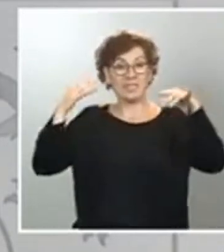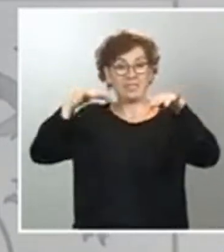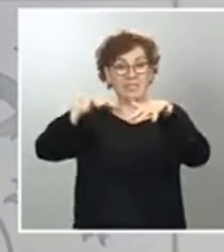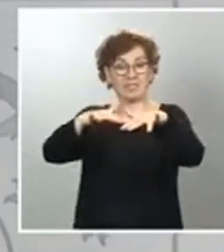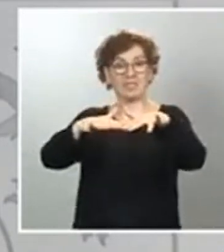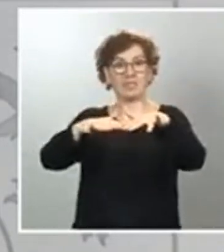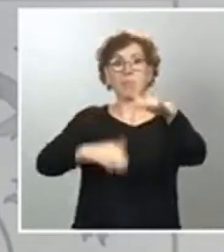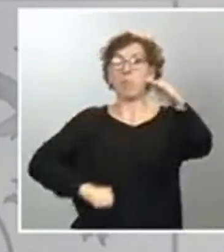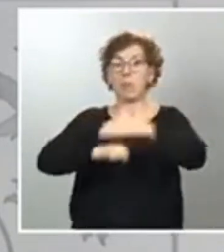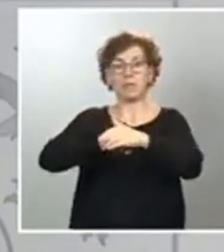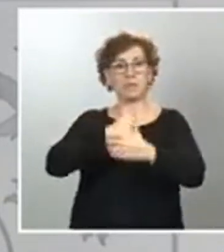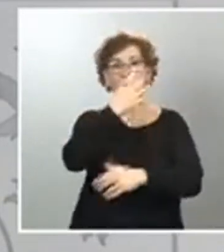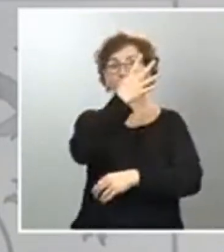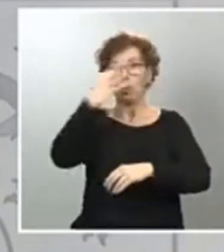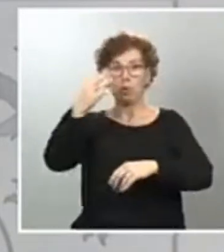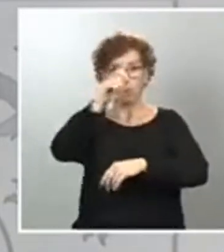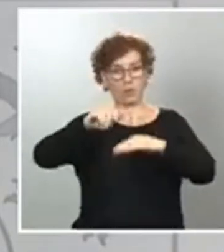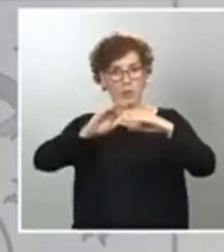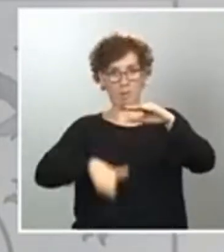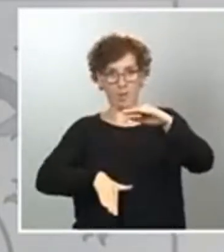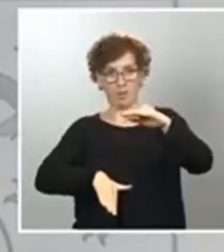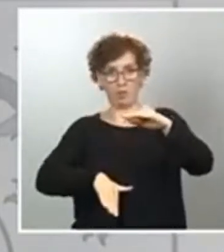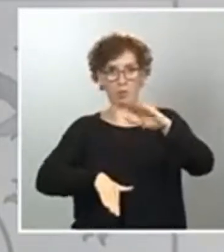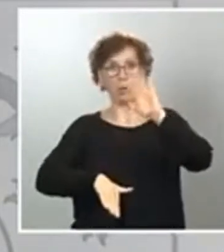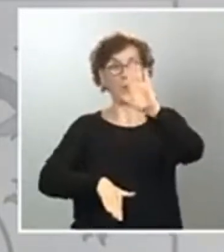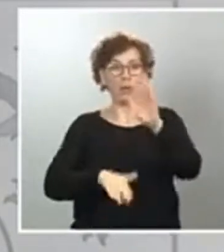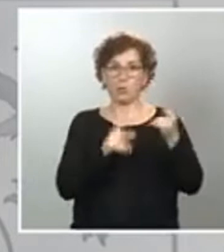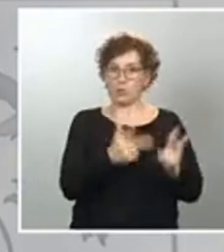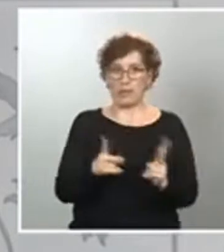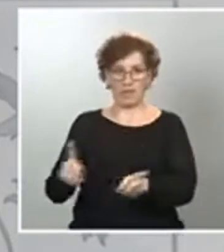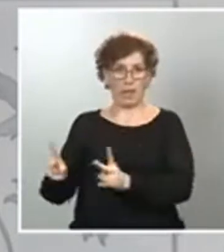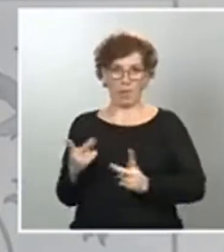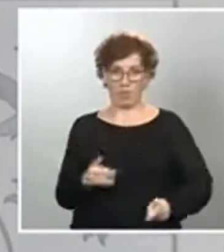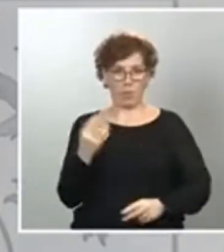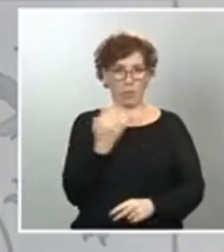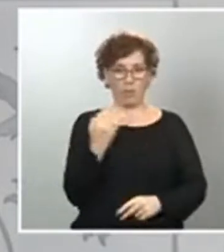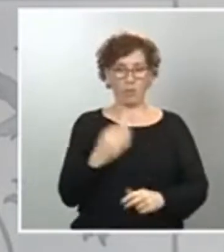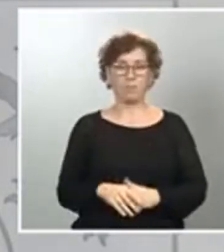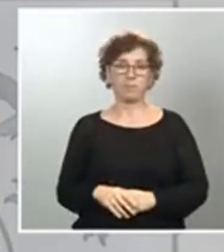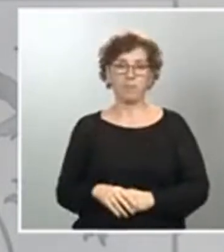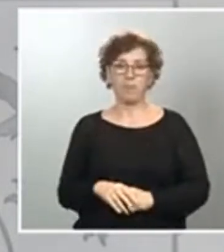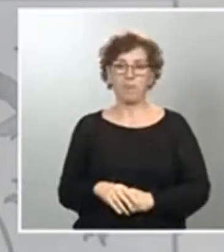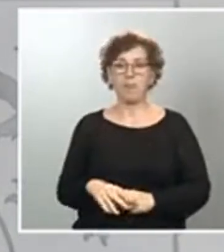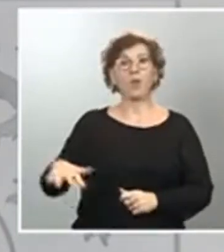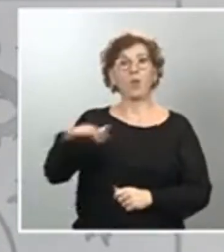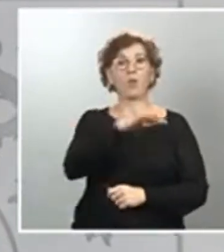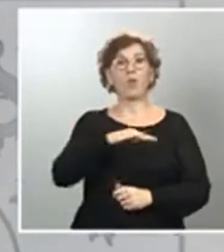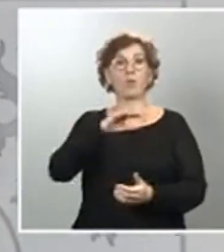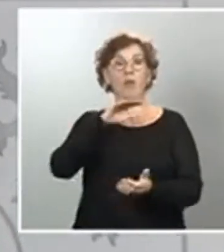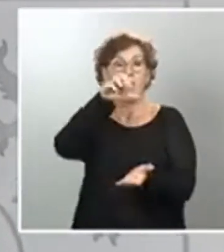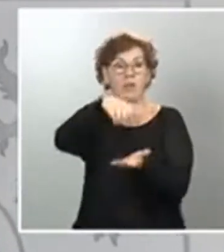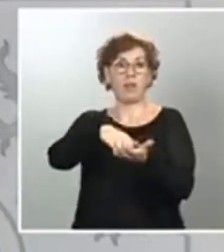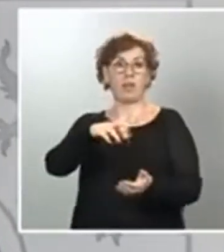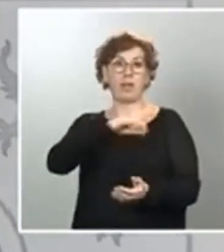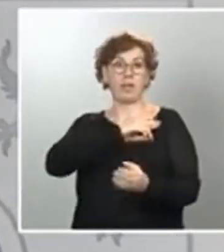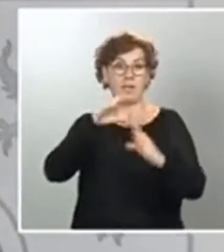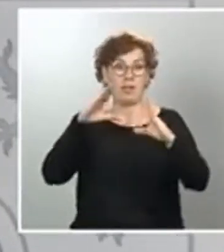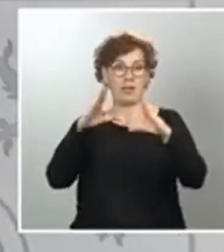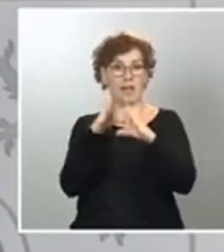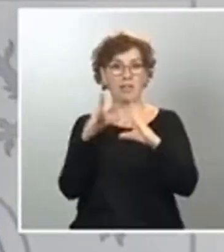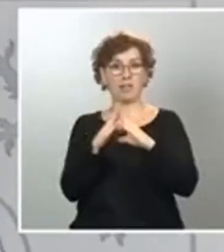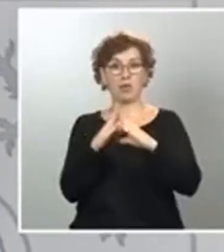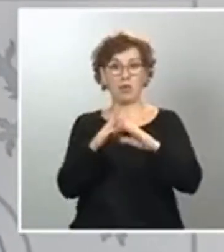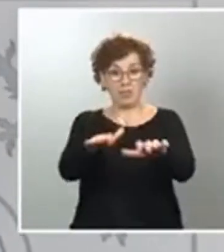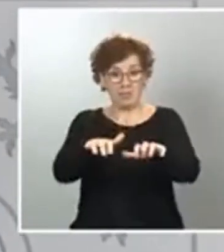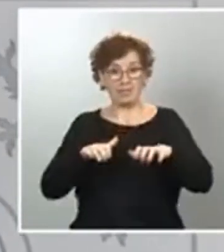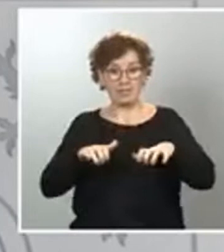personas siempre y cuando sea sentado. Los lugares de culto deberán limitar su aforo al 50% en esta